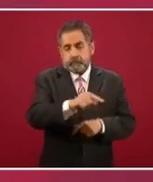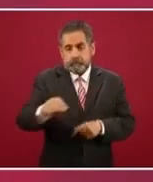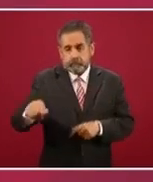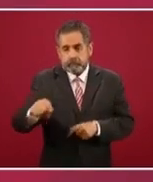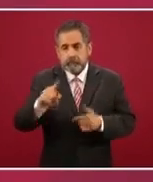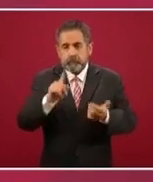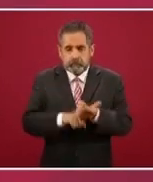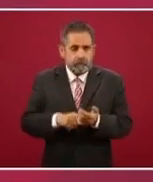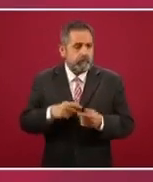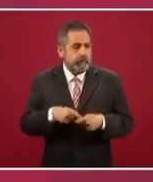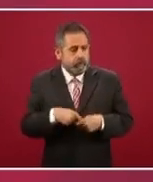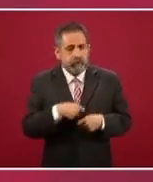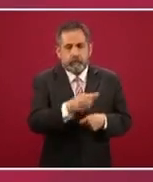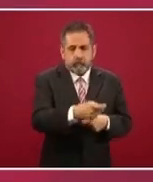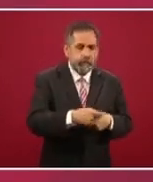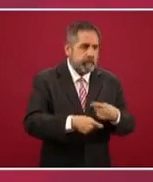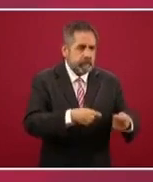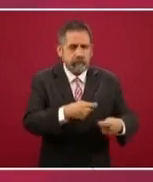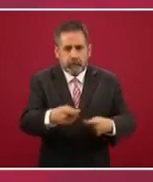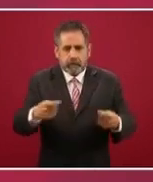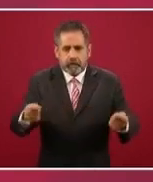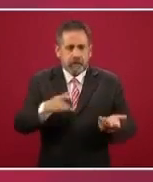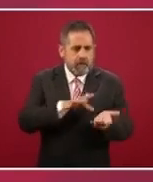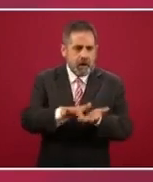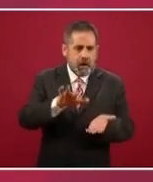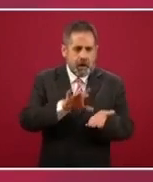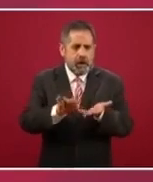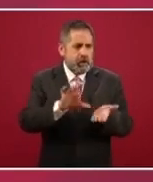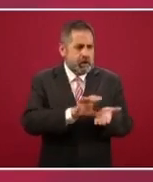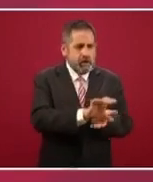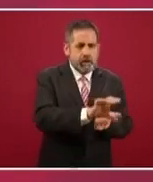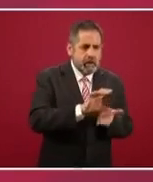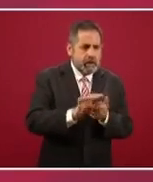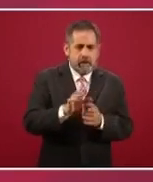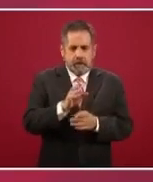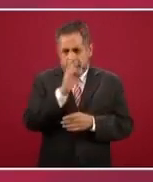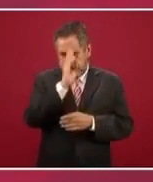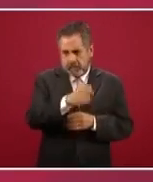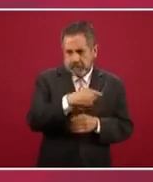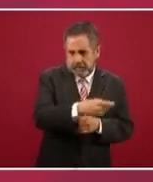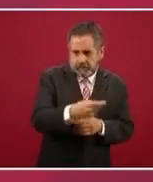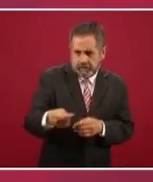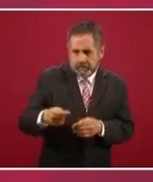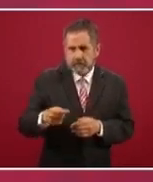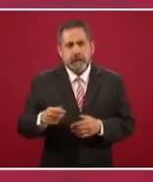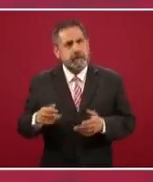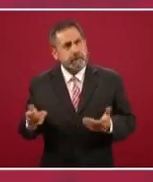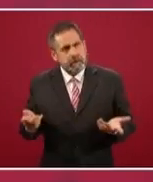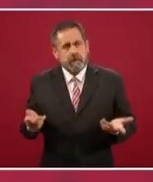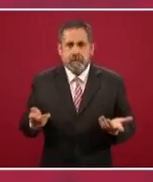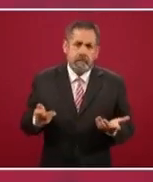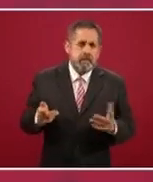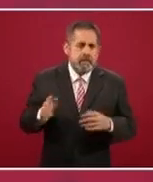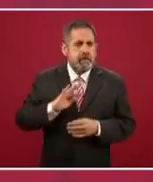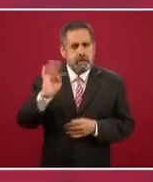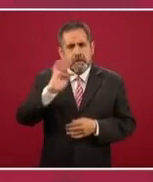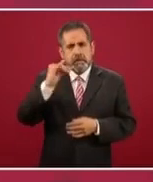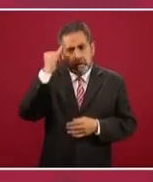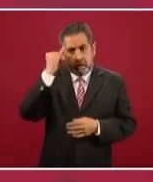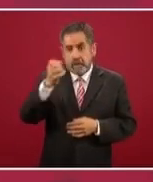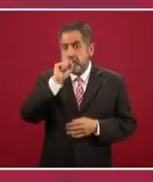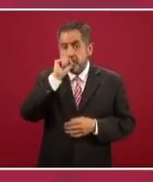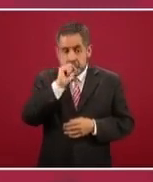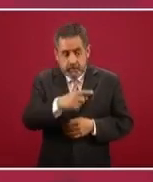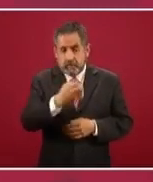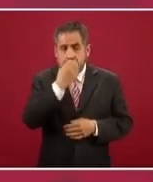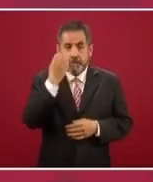que se les está entregando un apoyo de manera directa. Entonces, a esas